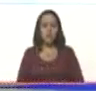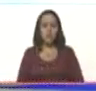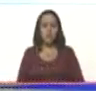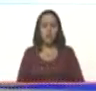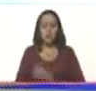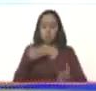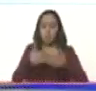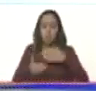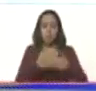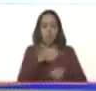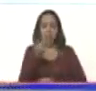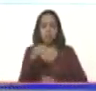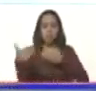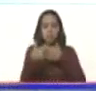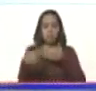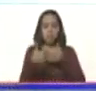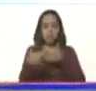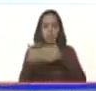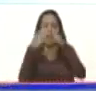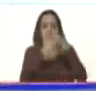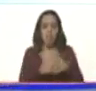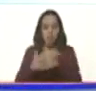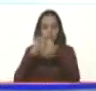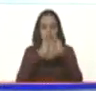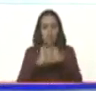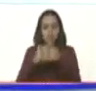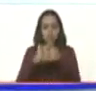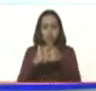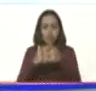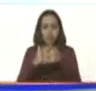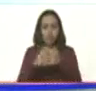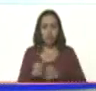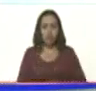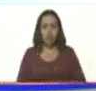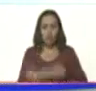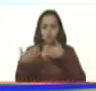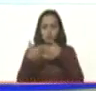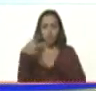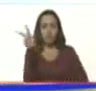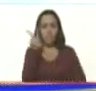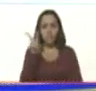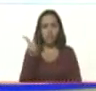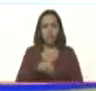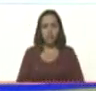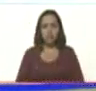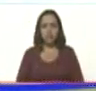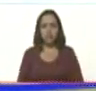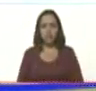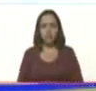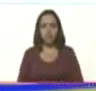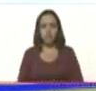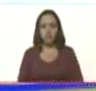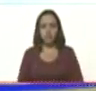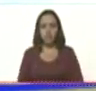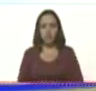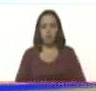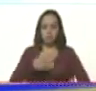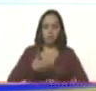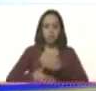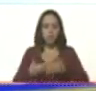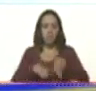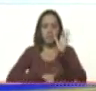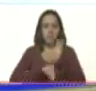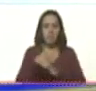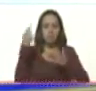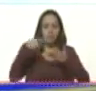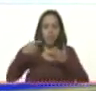feroz del imperialismo norteamericano contra el pueblo venezolano, que ha venido desarrollando con